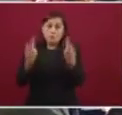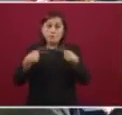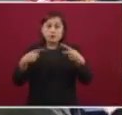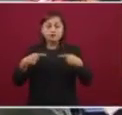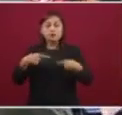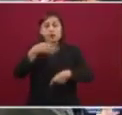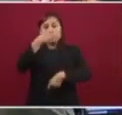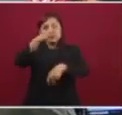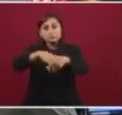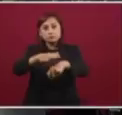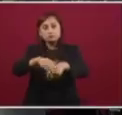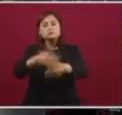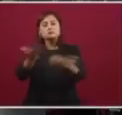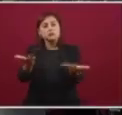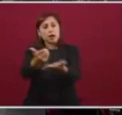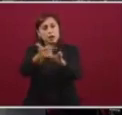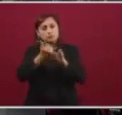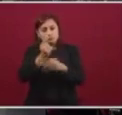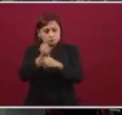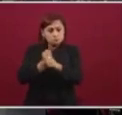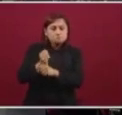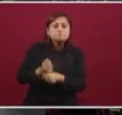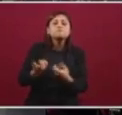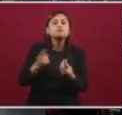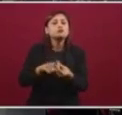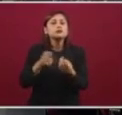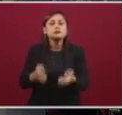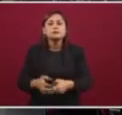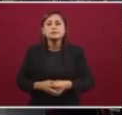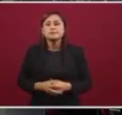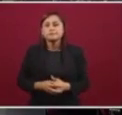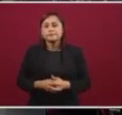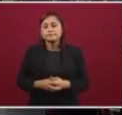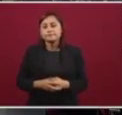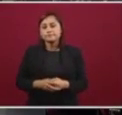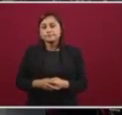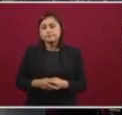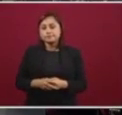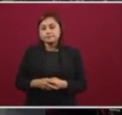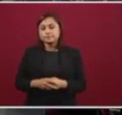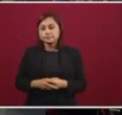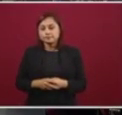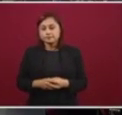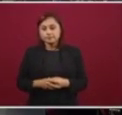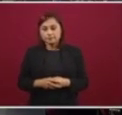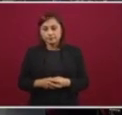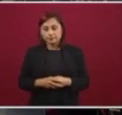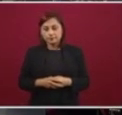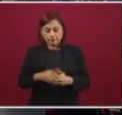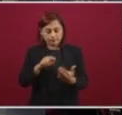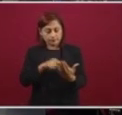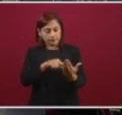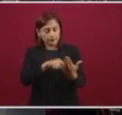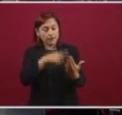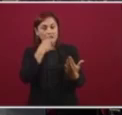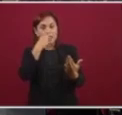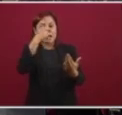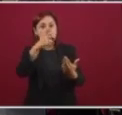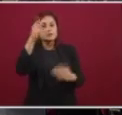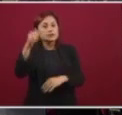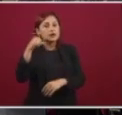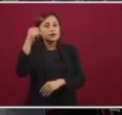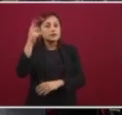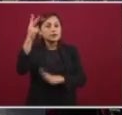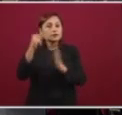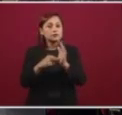a saber dónde quedó. De hecho, según dice, fue en 2020. La nota dice aquí que fue en abril de 2007 cuando anunció que